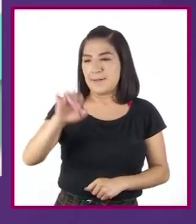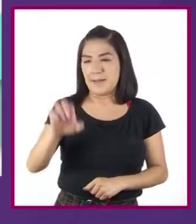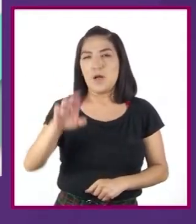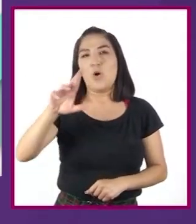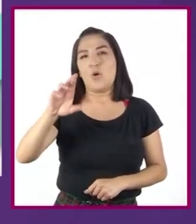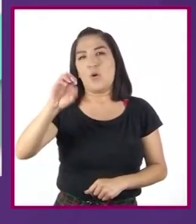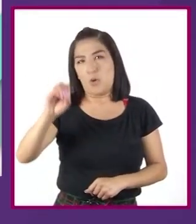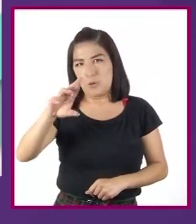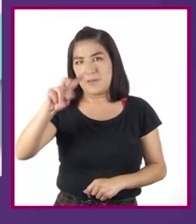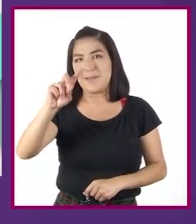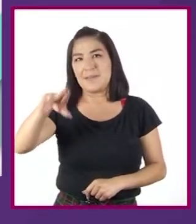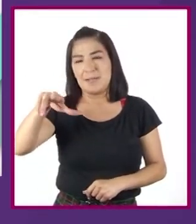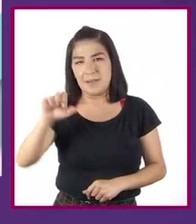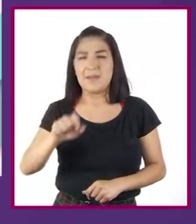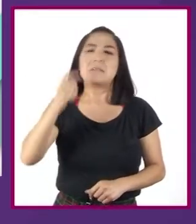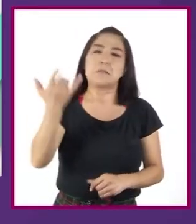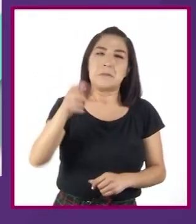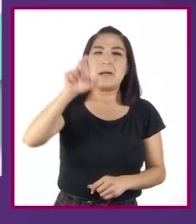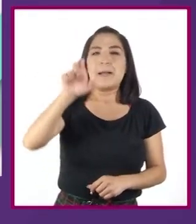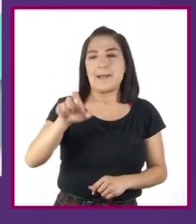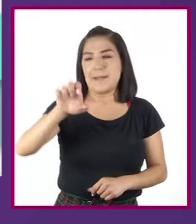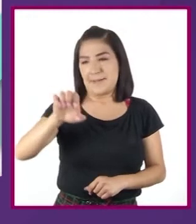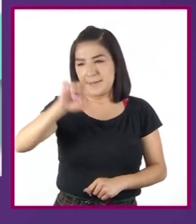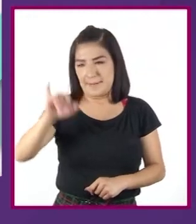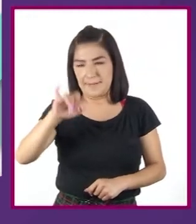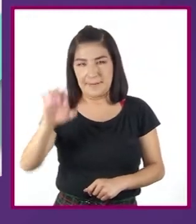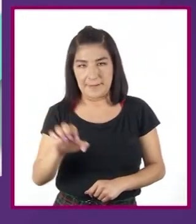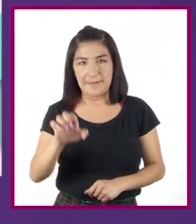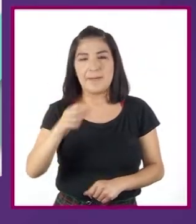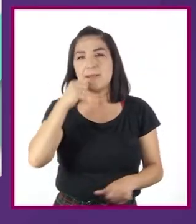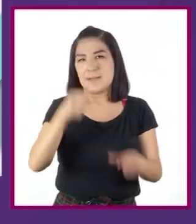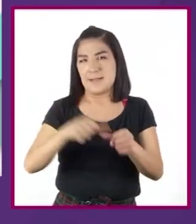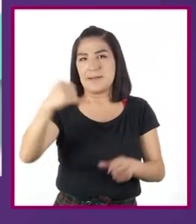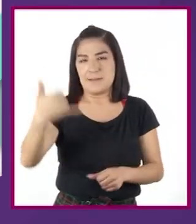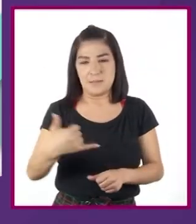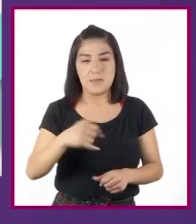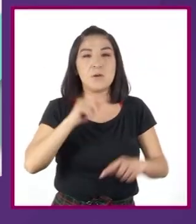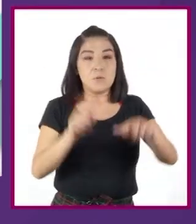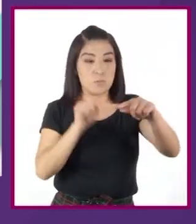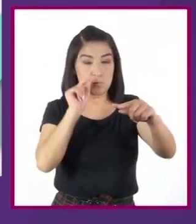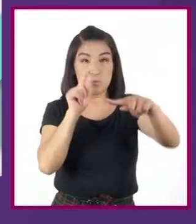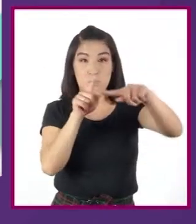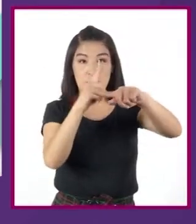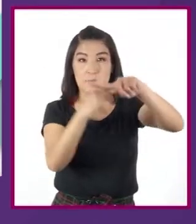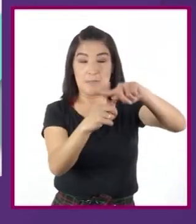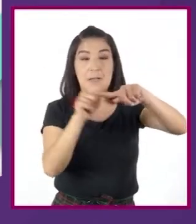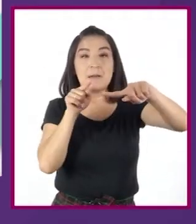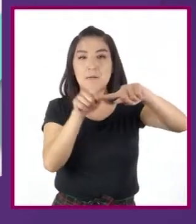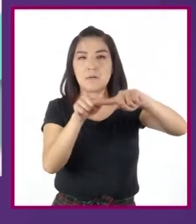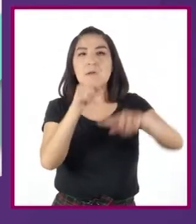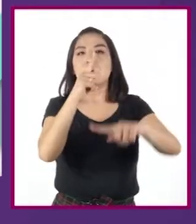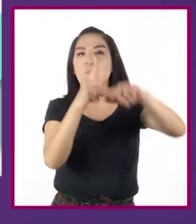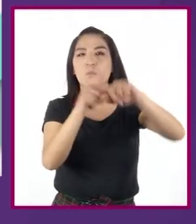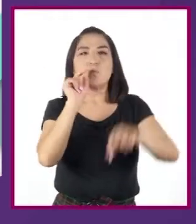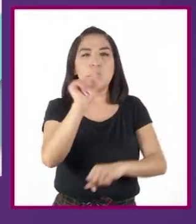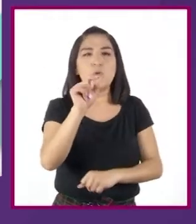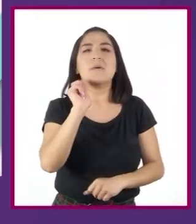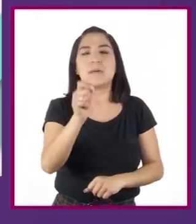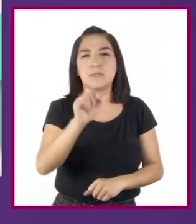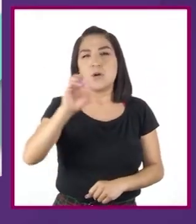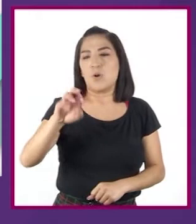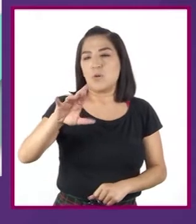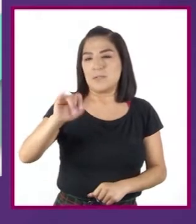eje Y, y el punto donde se cruzan los ejes se llama origen, por lo que diseñó una manera de